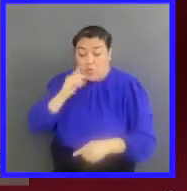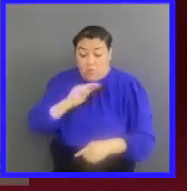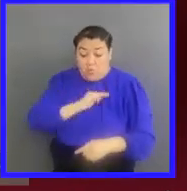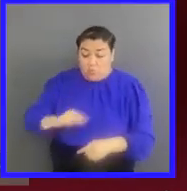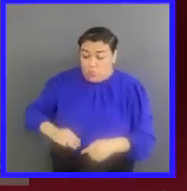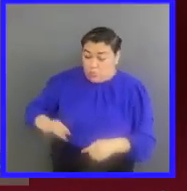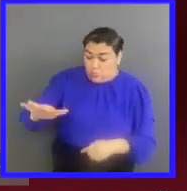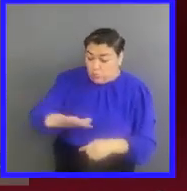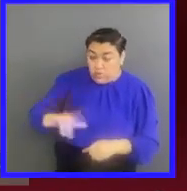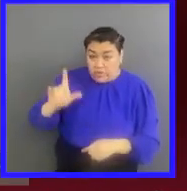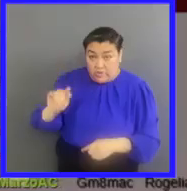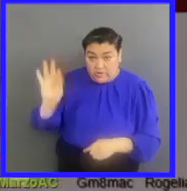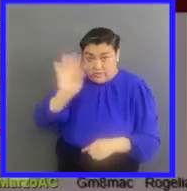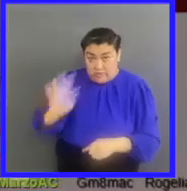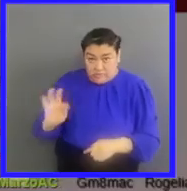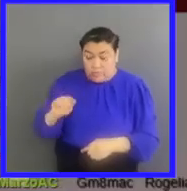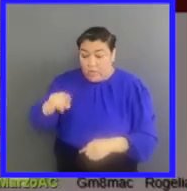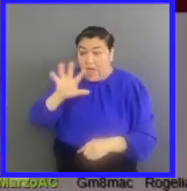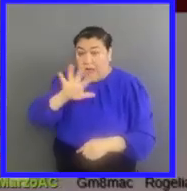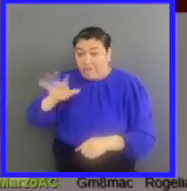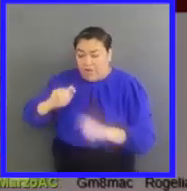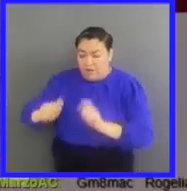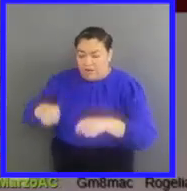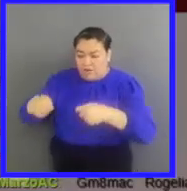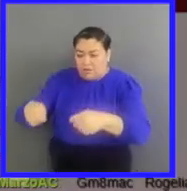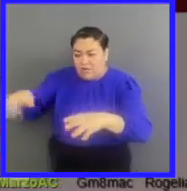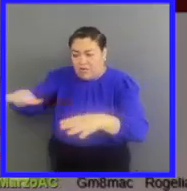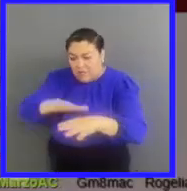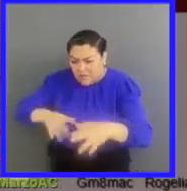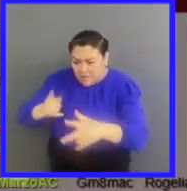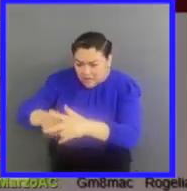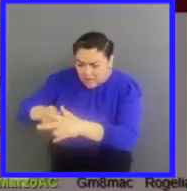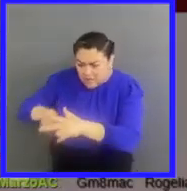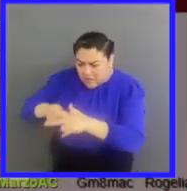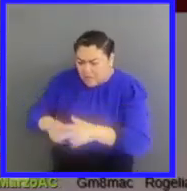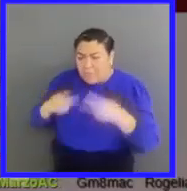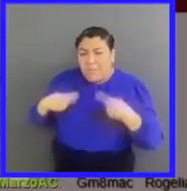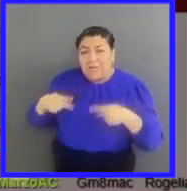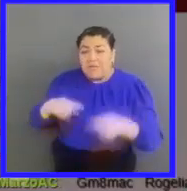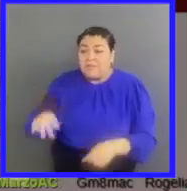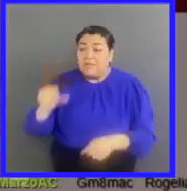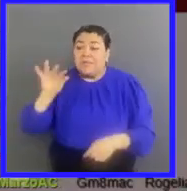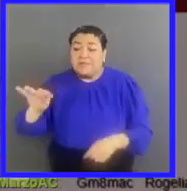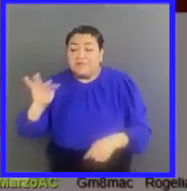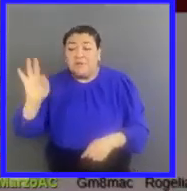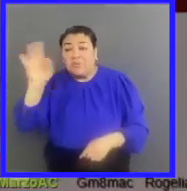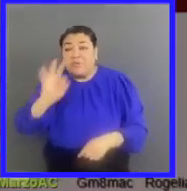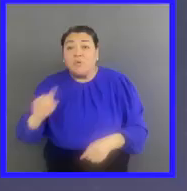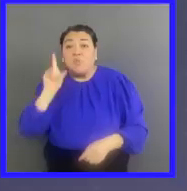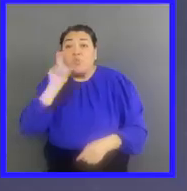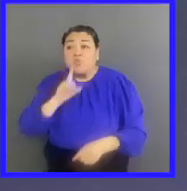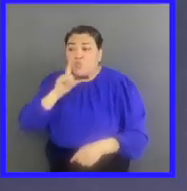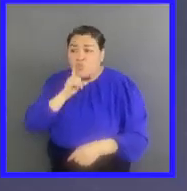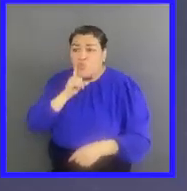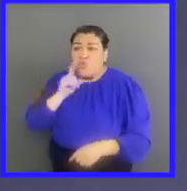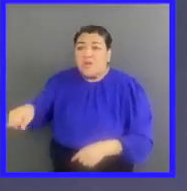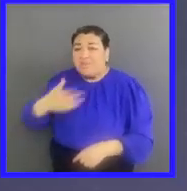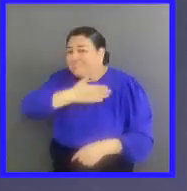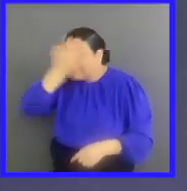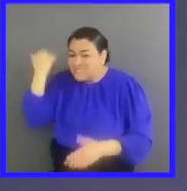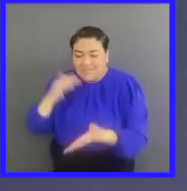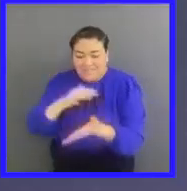de población afromexicana se alcanza una tasa del 19% de mujeres con analfabetismo. Es